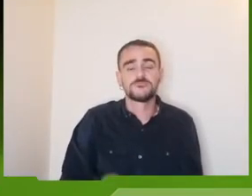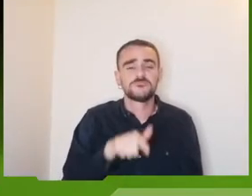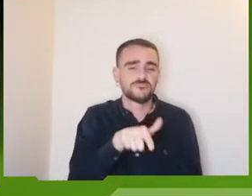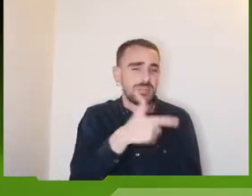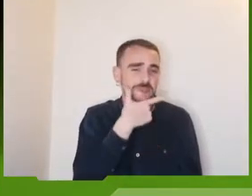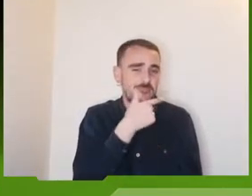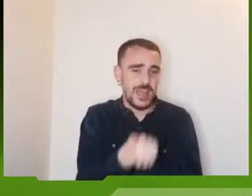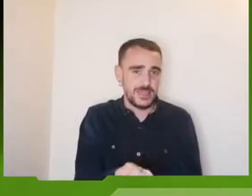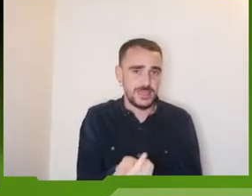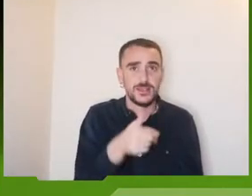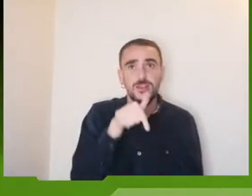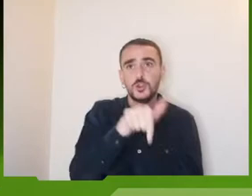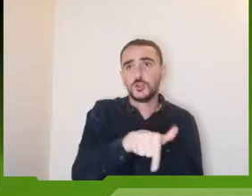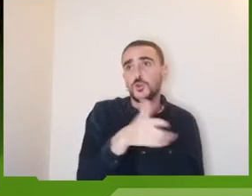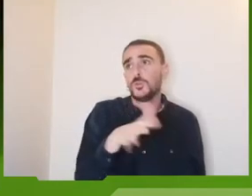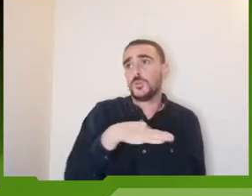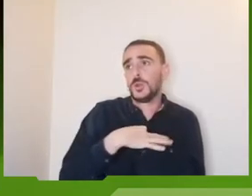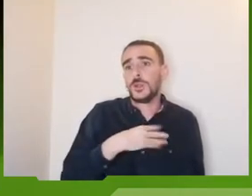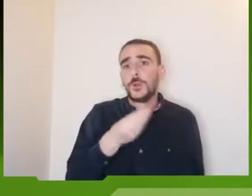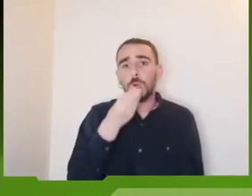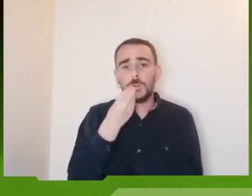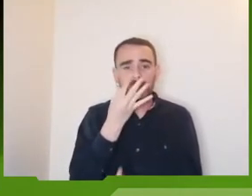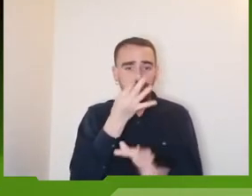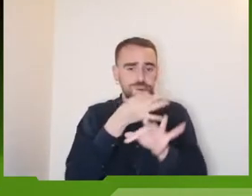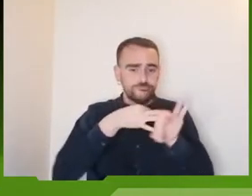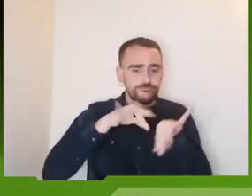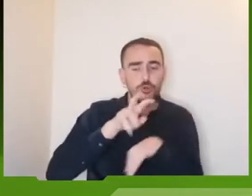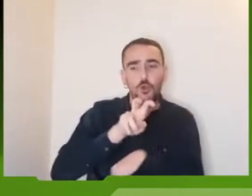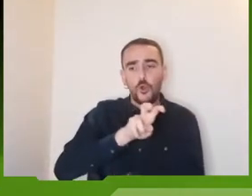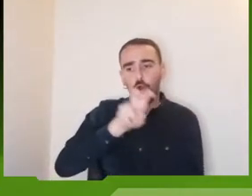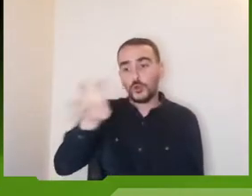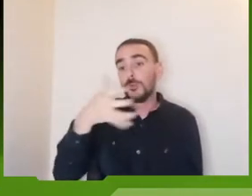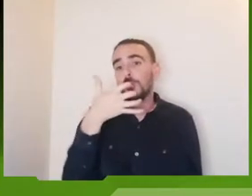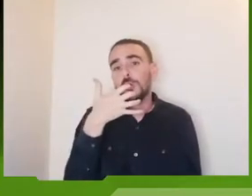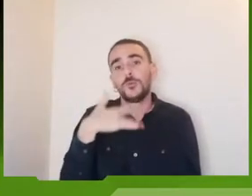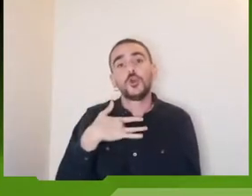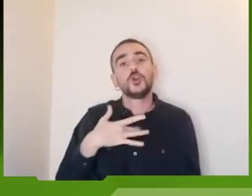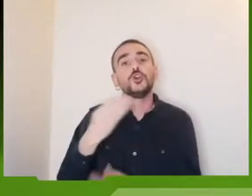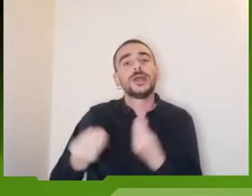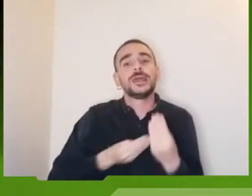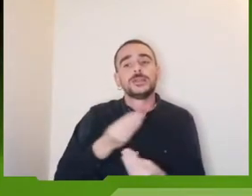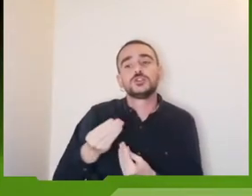con lo que queráis. Yo he hecho de carchofa, alcachofa,